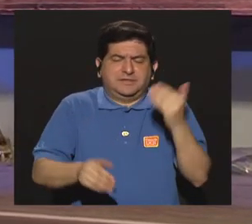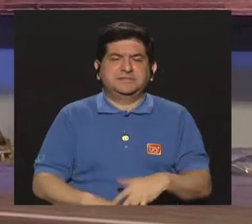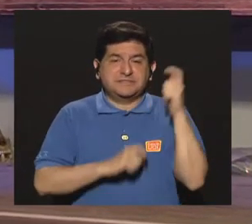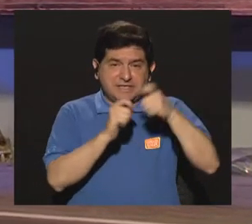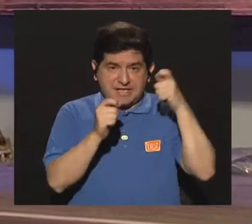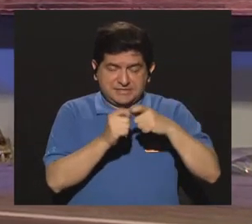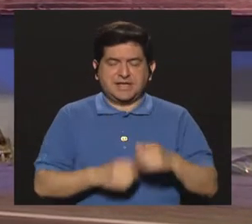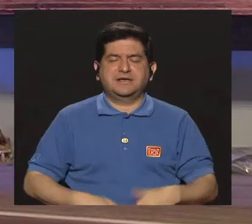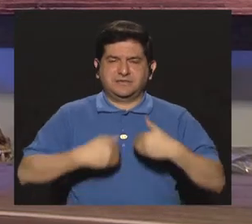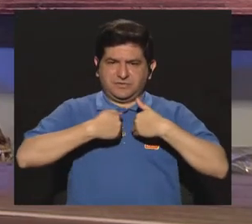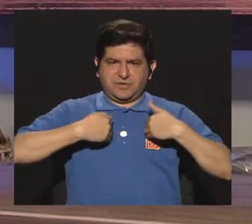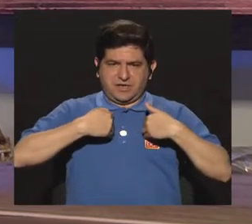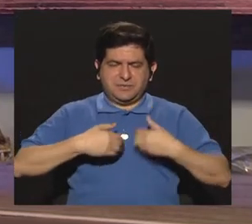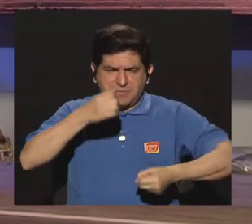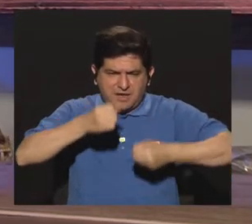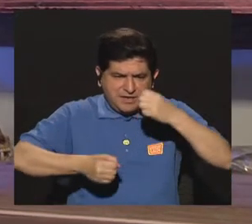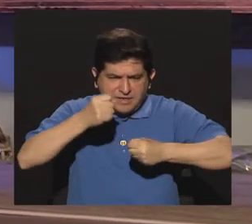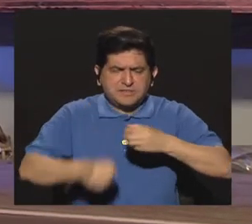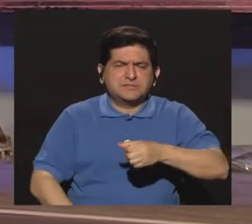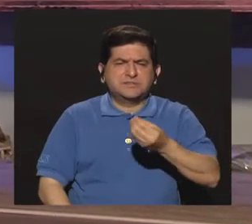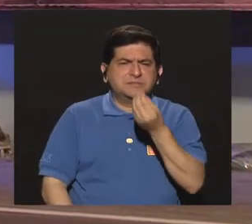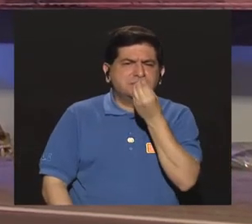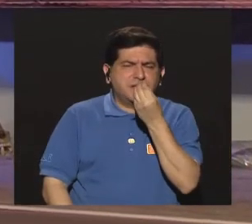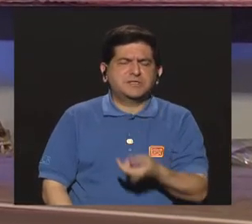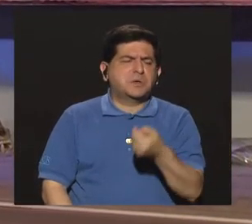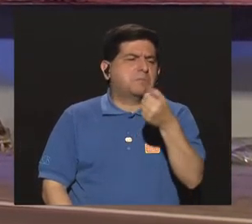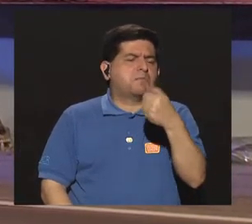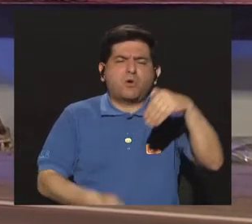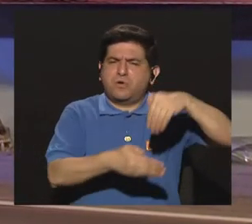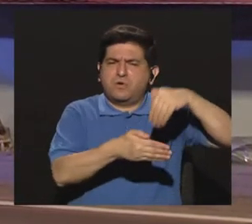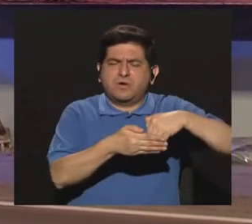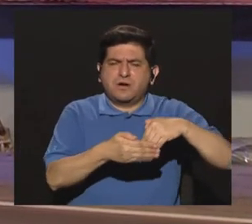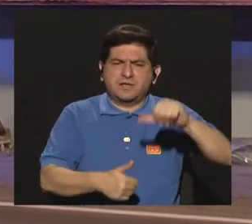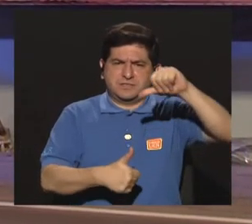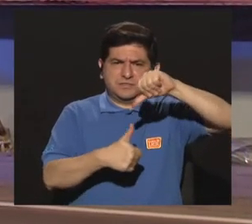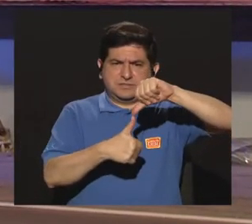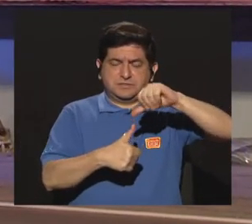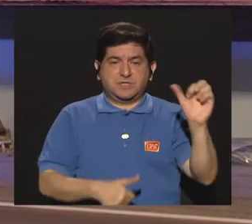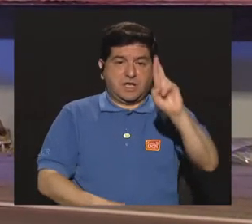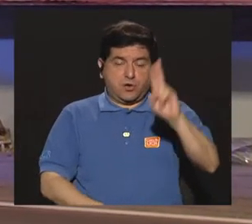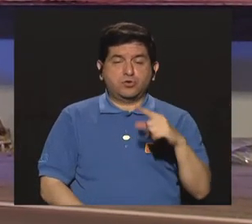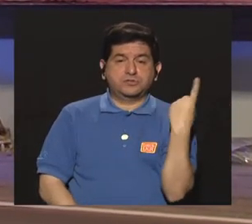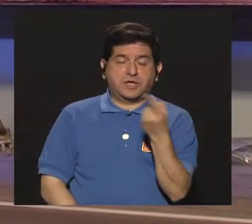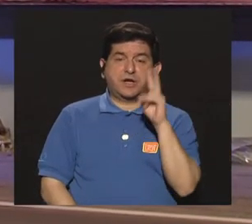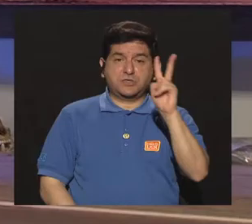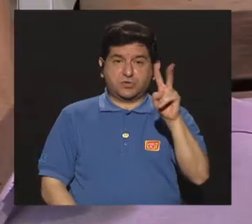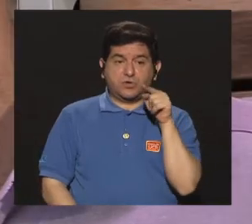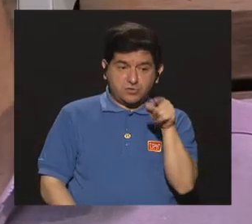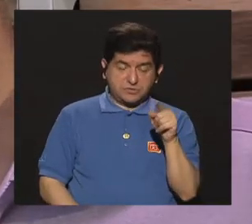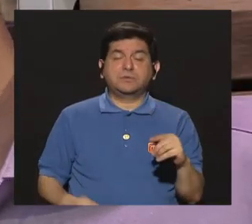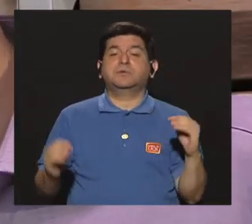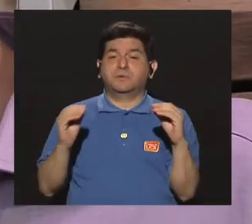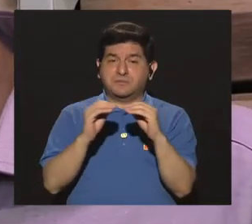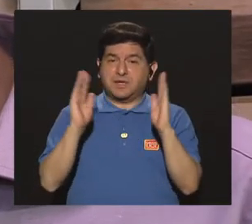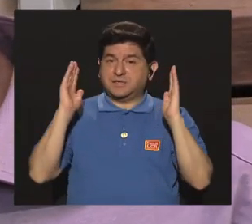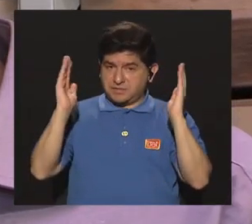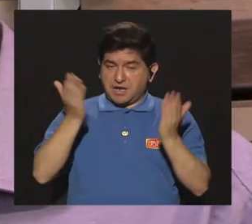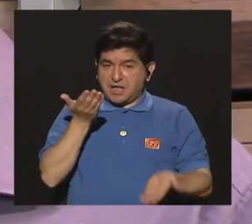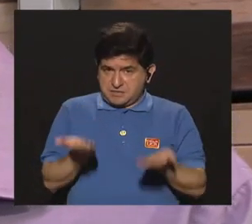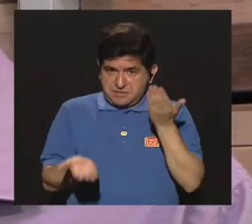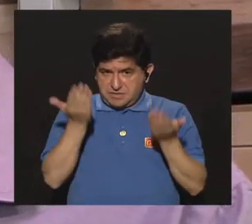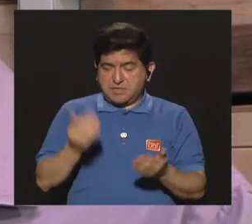centroamérica costa rica sólo hay dos está la más grande de costa rica y posiblemente la más importante de la región algo algo que no